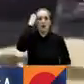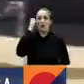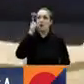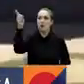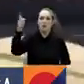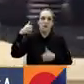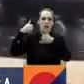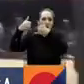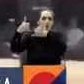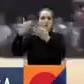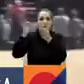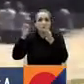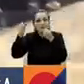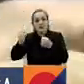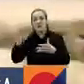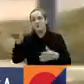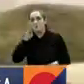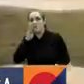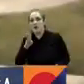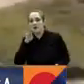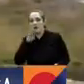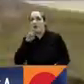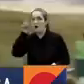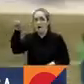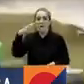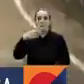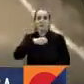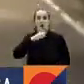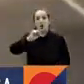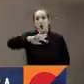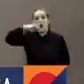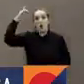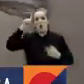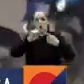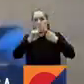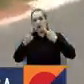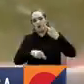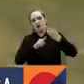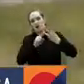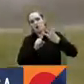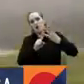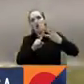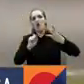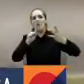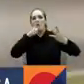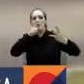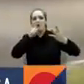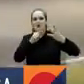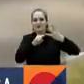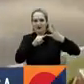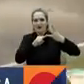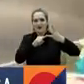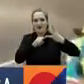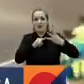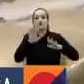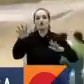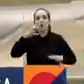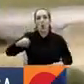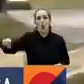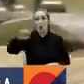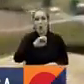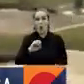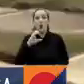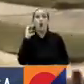disputa en Bélgica. Arboleda conquistó una medalla de oro y otra de bronce en la prueba élite de la rama masculina. Pero no fue el único colombiano